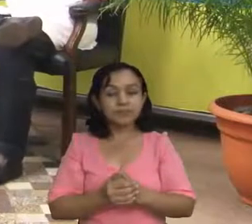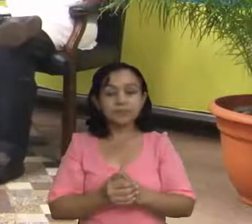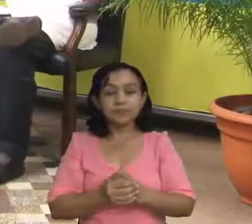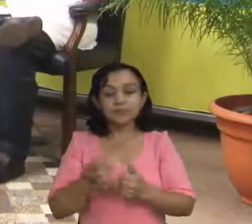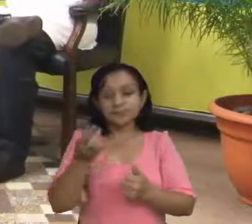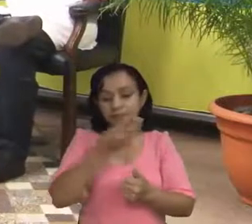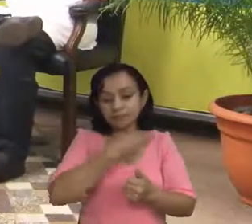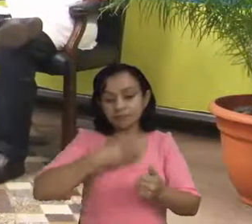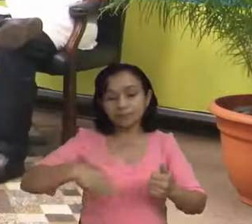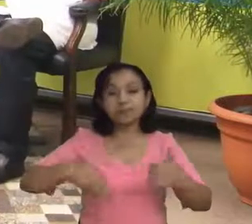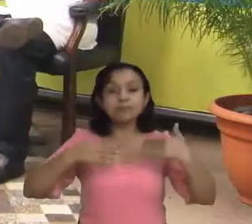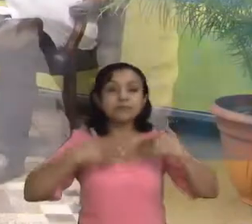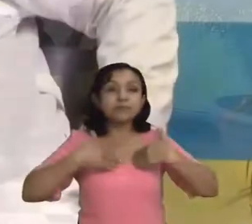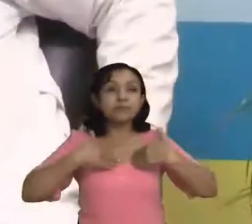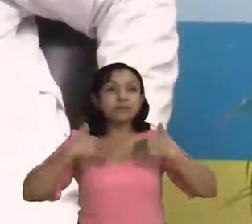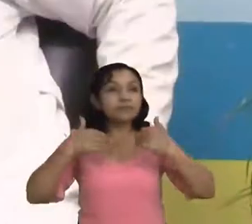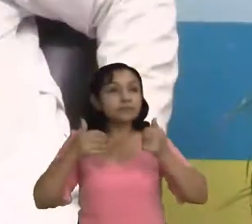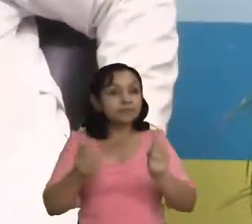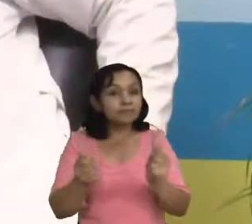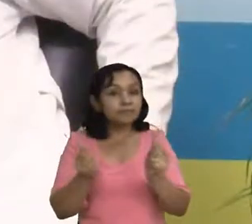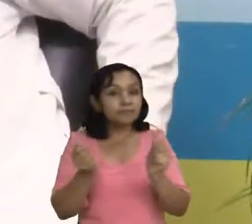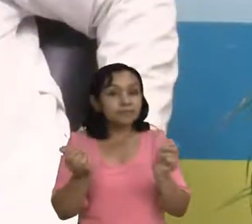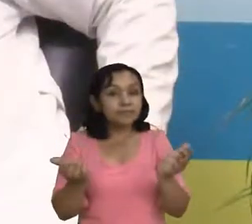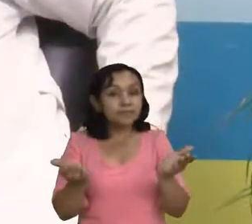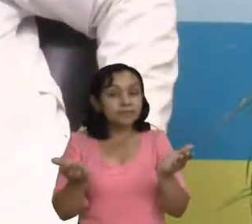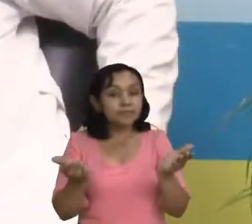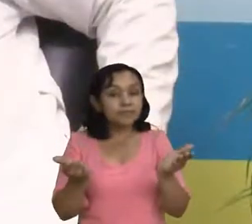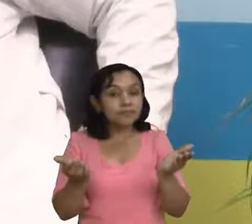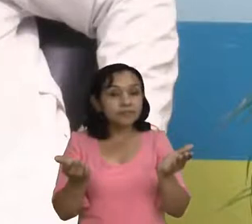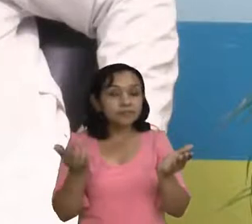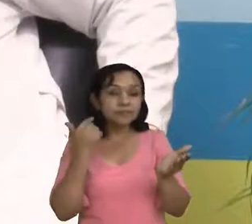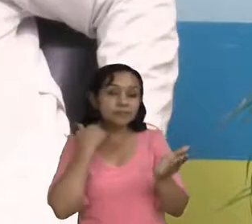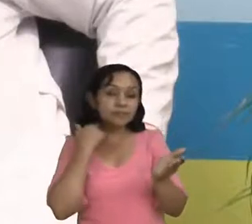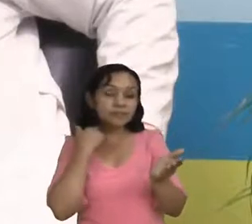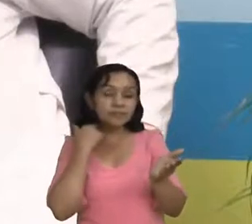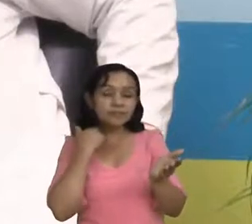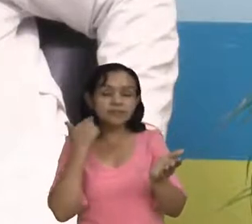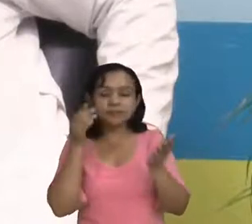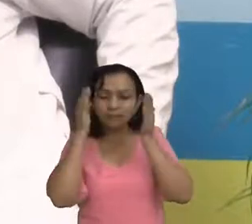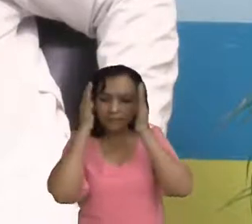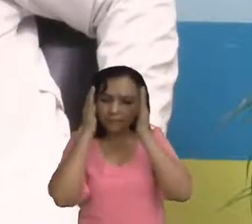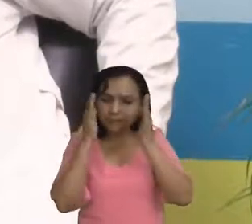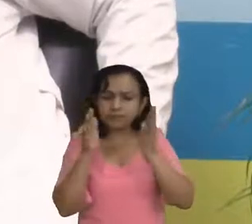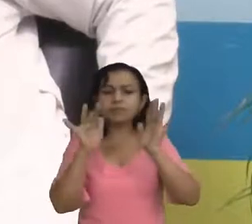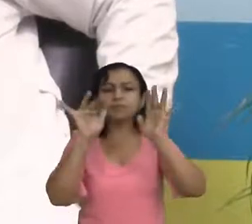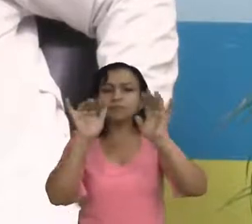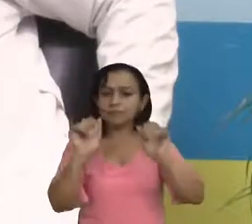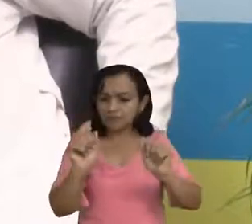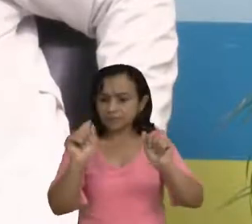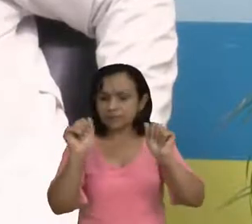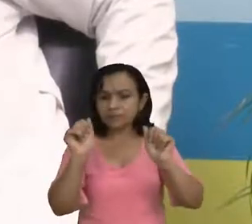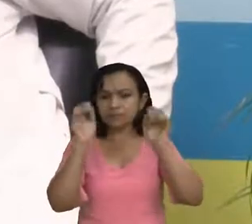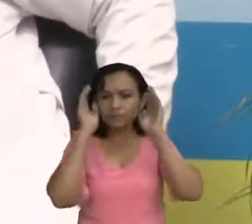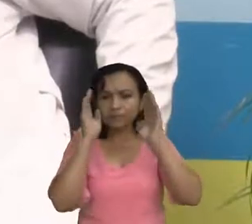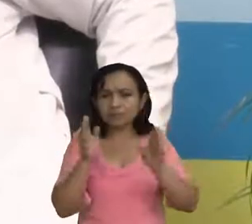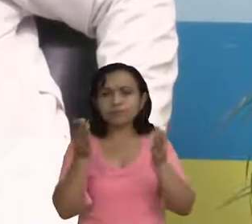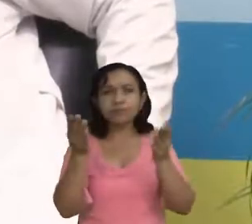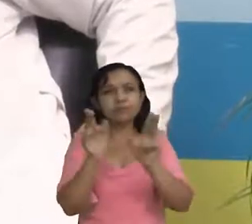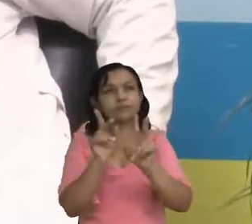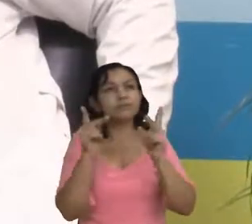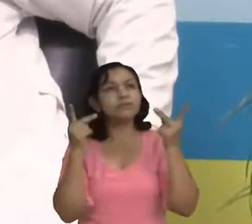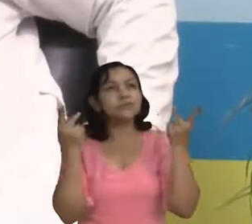Ministerio de Salud, ¿verdad?, en sí, generalmente hemos abarcado, ya sea por ayudar a la